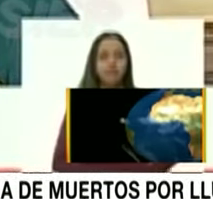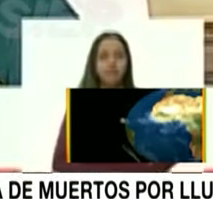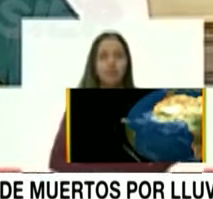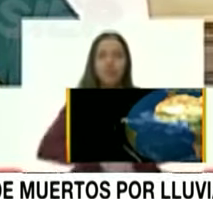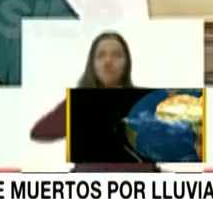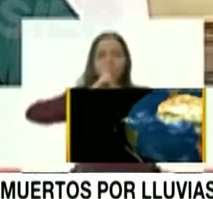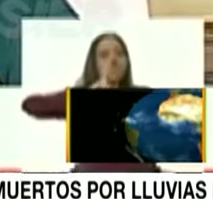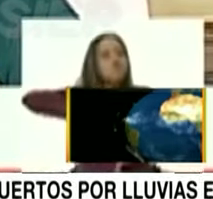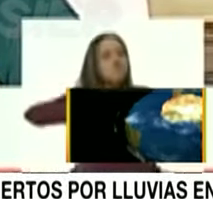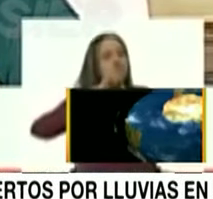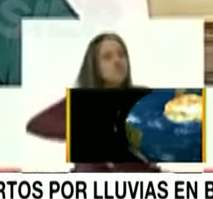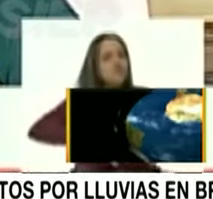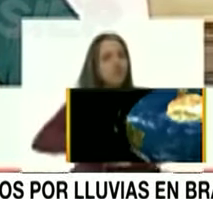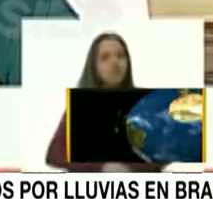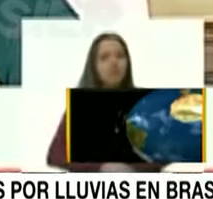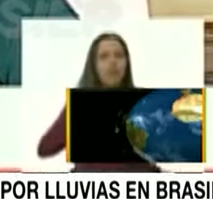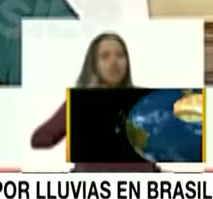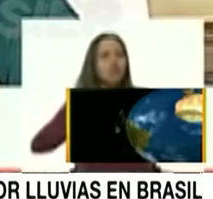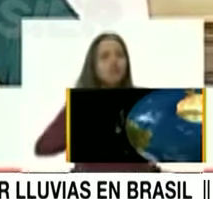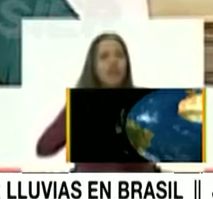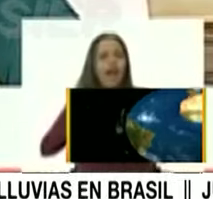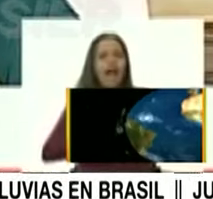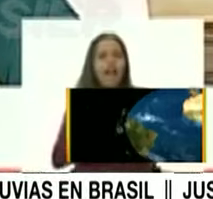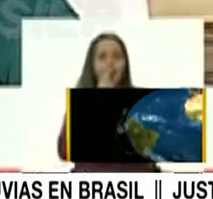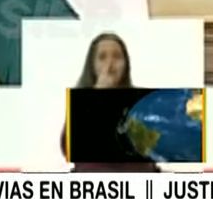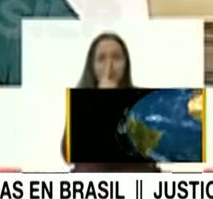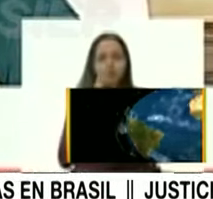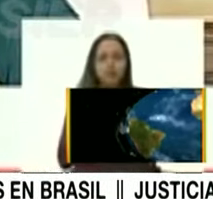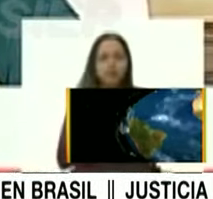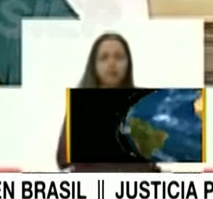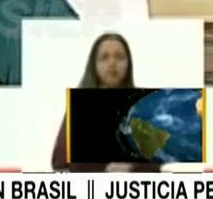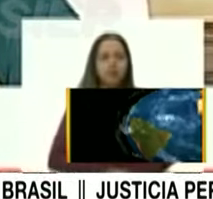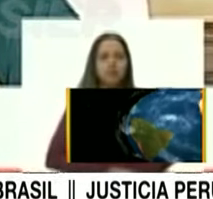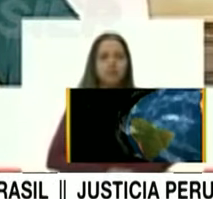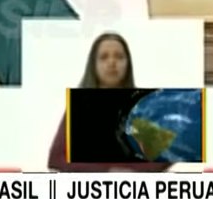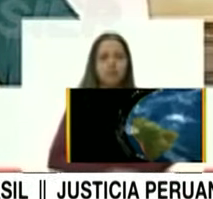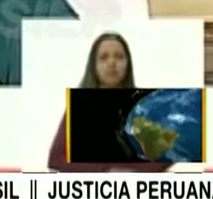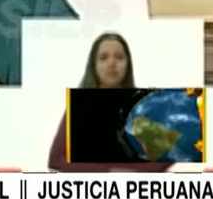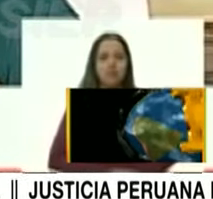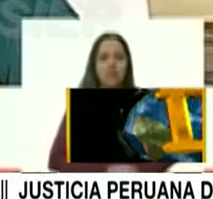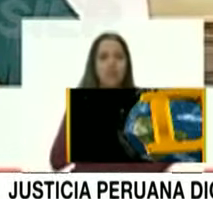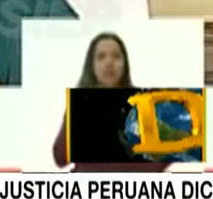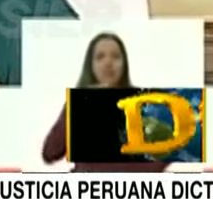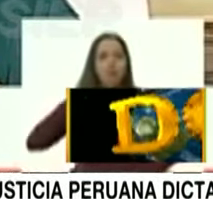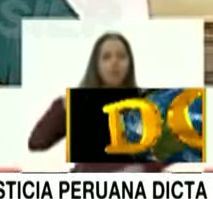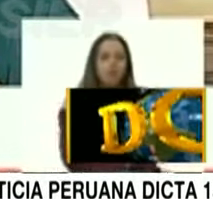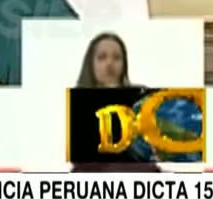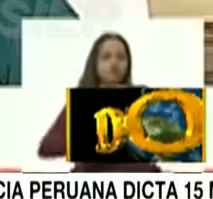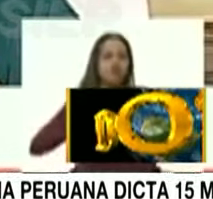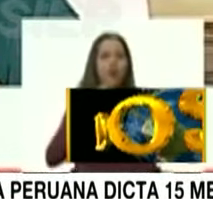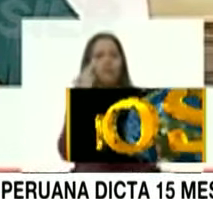jamás, jamás nos callarán. La voz rebelde bolivariana que